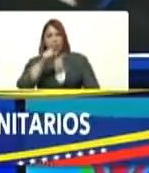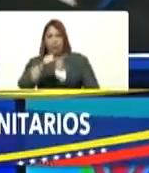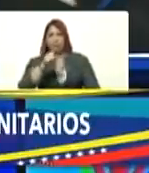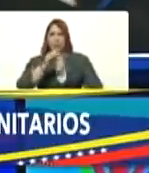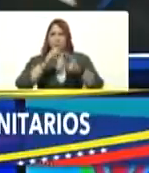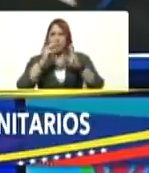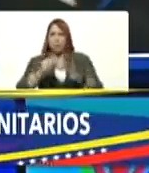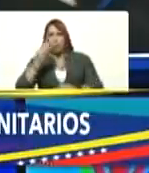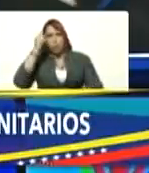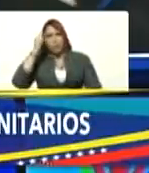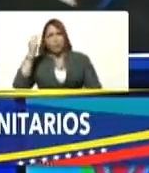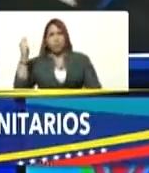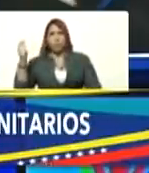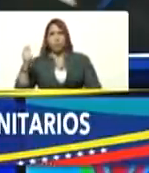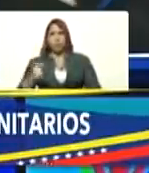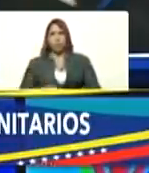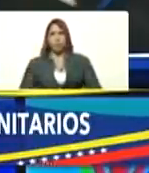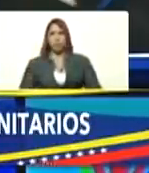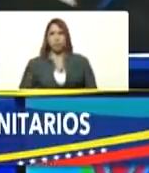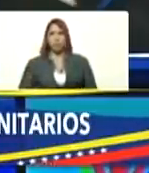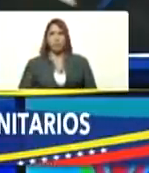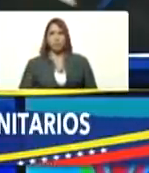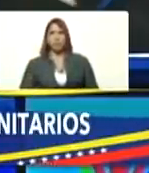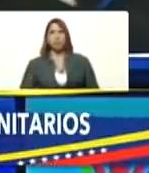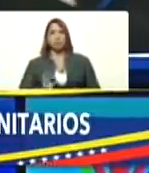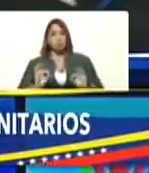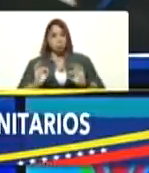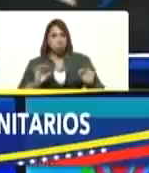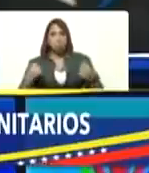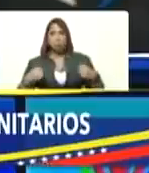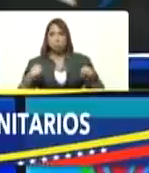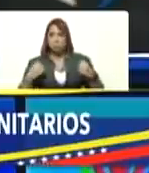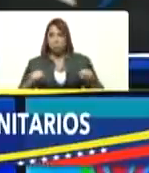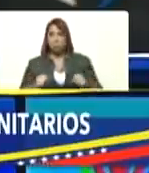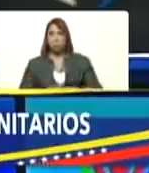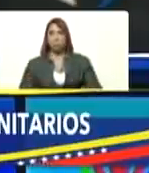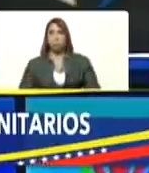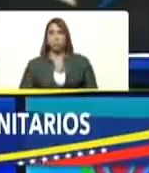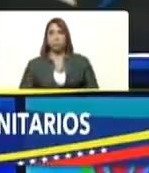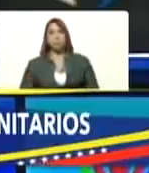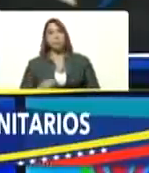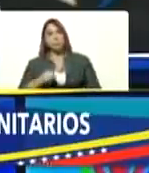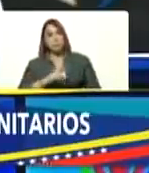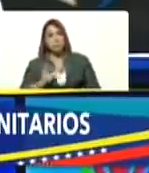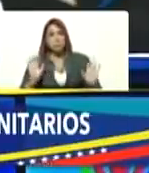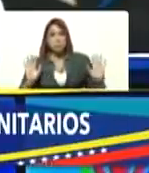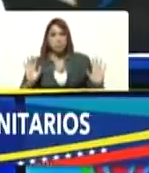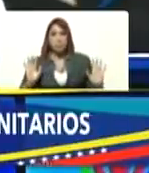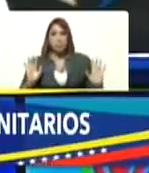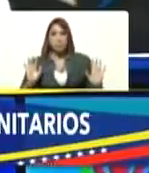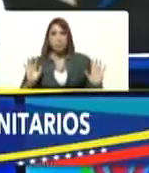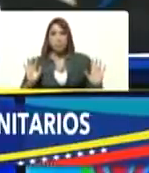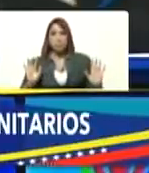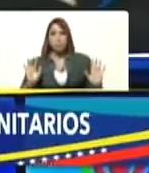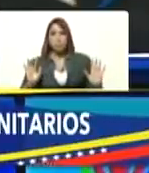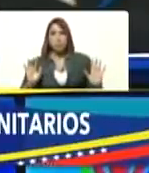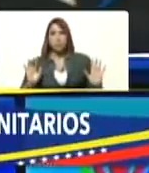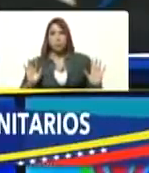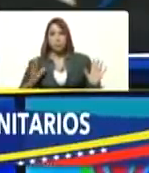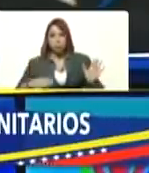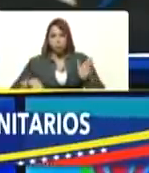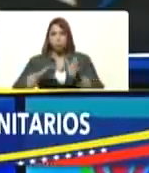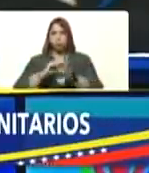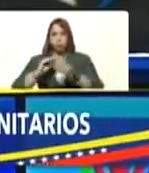teórico y práctico. Y lo estamos